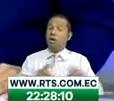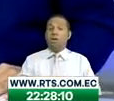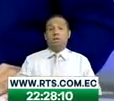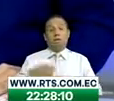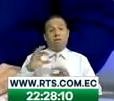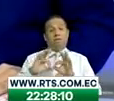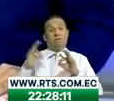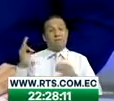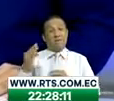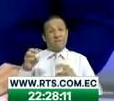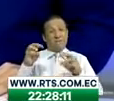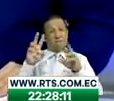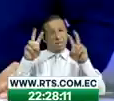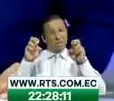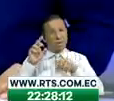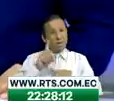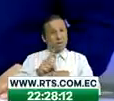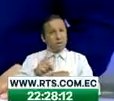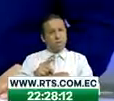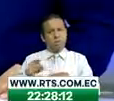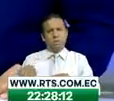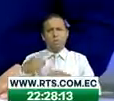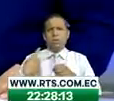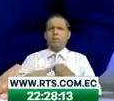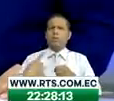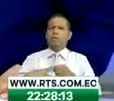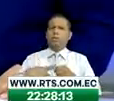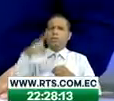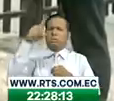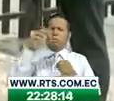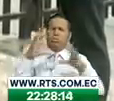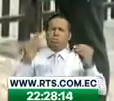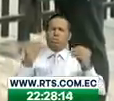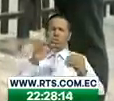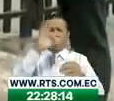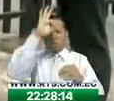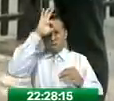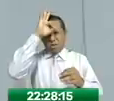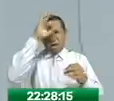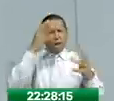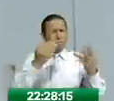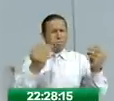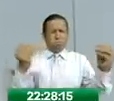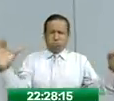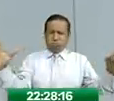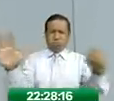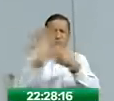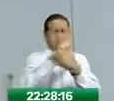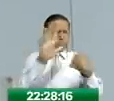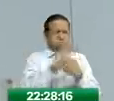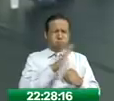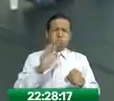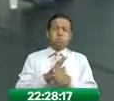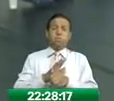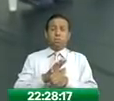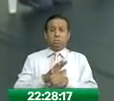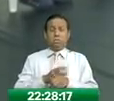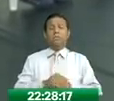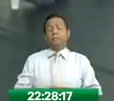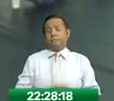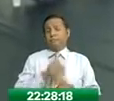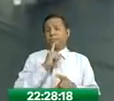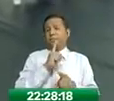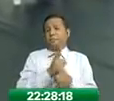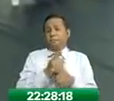los hospitales de Quito están desbordados. Ante el temor de que el sistema de salud colapse a causa de las